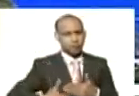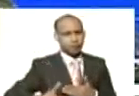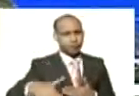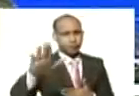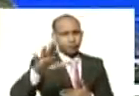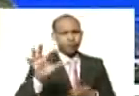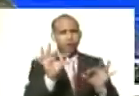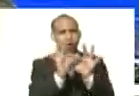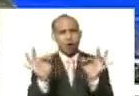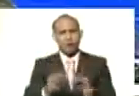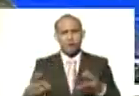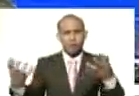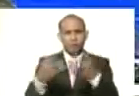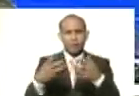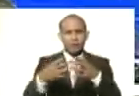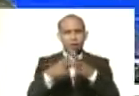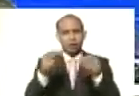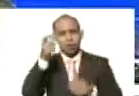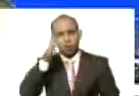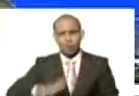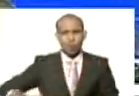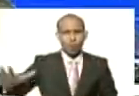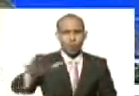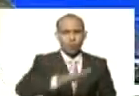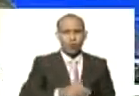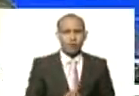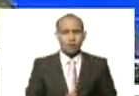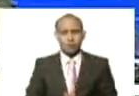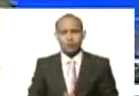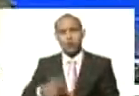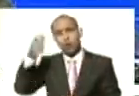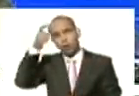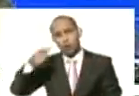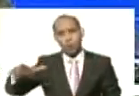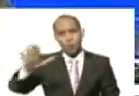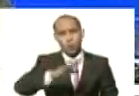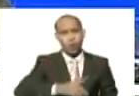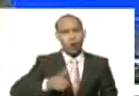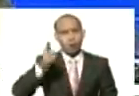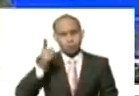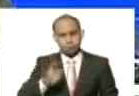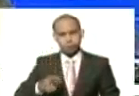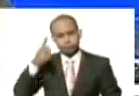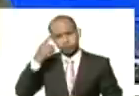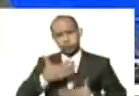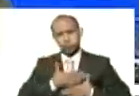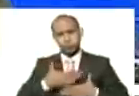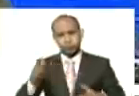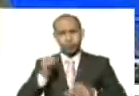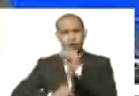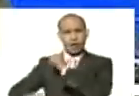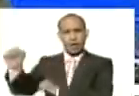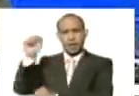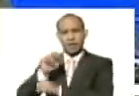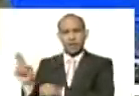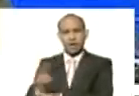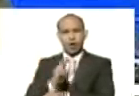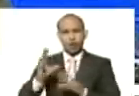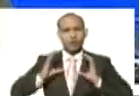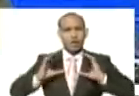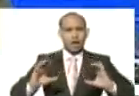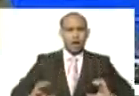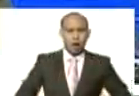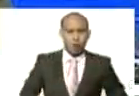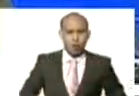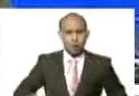los métodos de guerra de todo el pueblo. Cuando el pueblo está dispuesto a defenderse y a utilizar desde su cuerpo